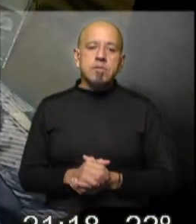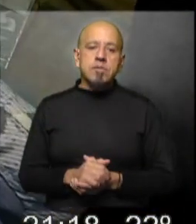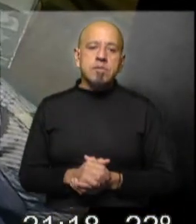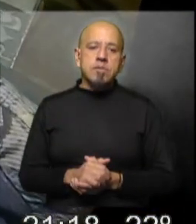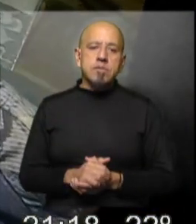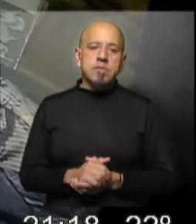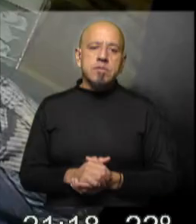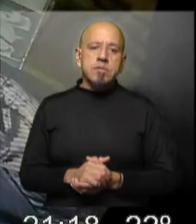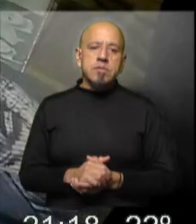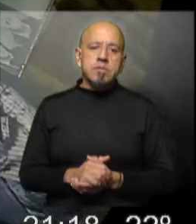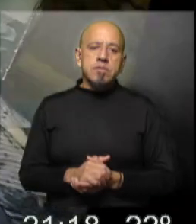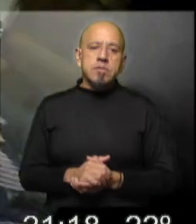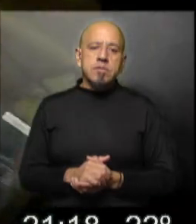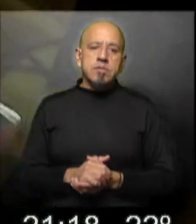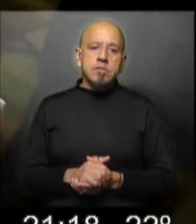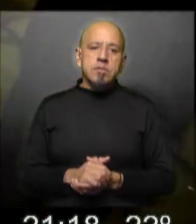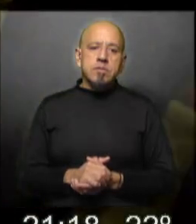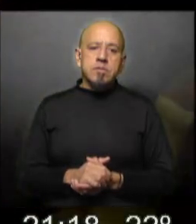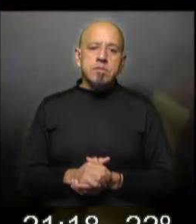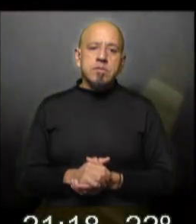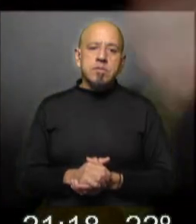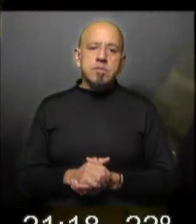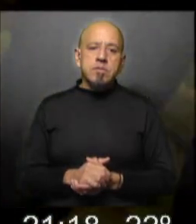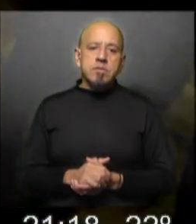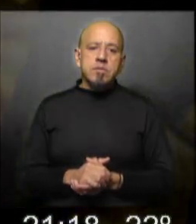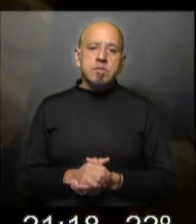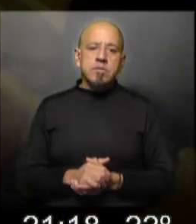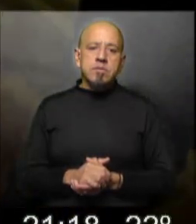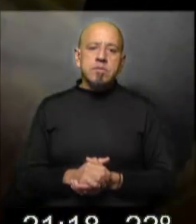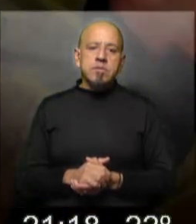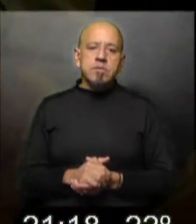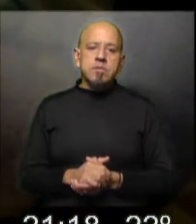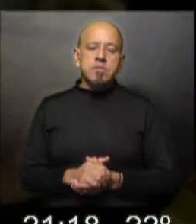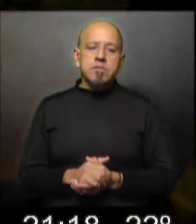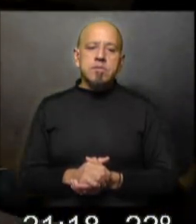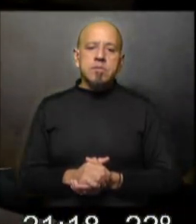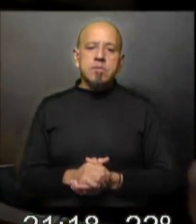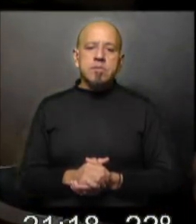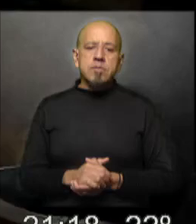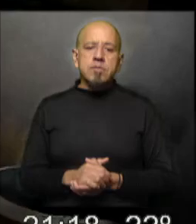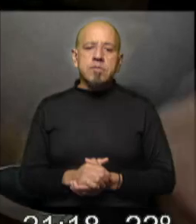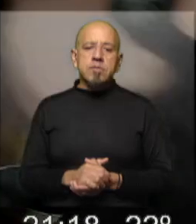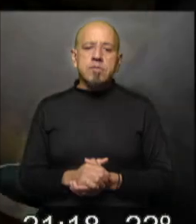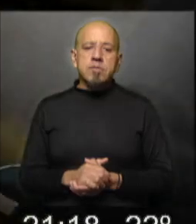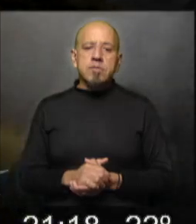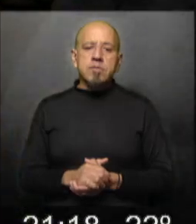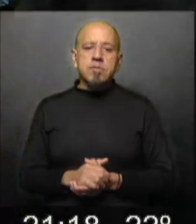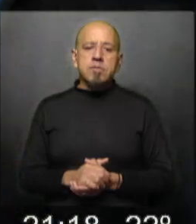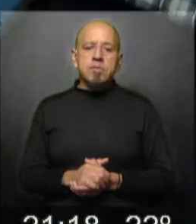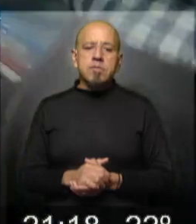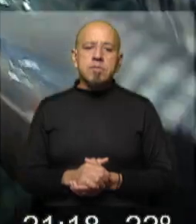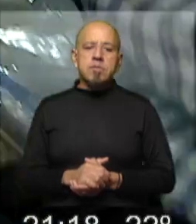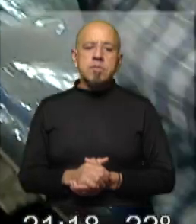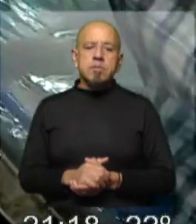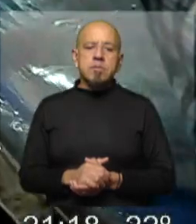sé si hacen referencia a mí. Bueno, pero... puede ser. Uno se lo presta a interpretar. Bueno, también este marcó. Después,